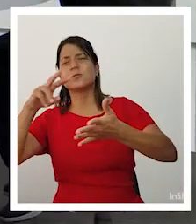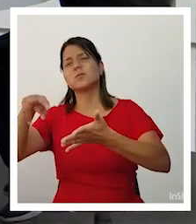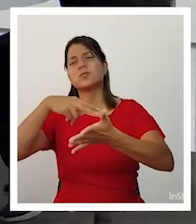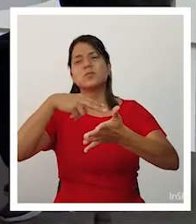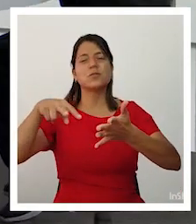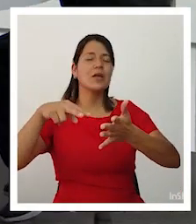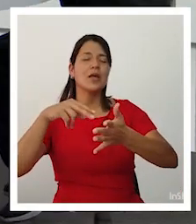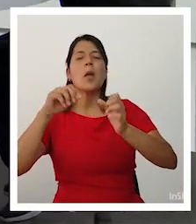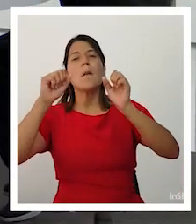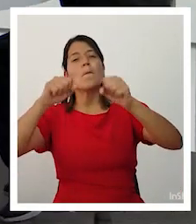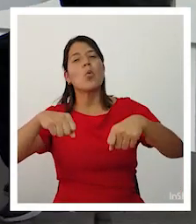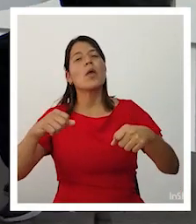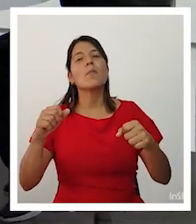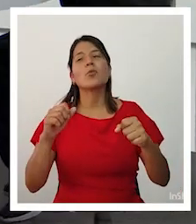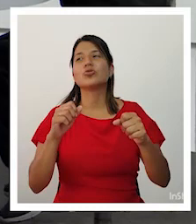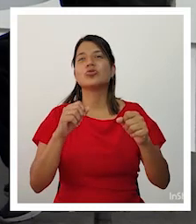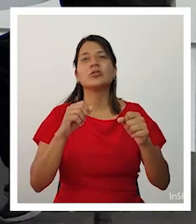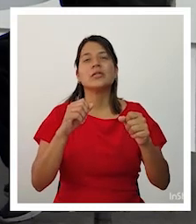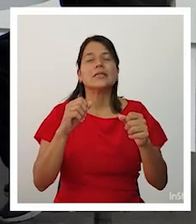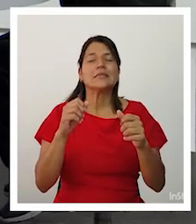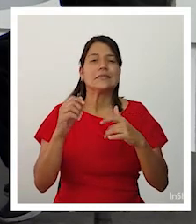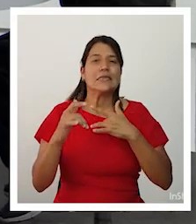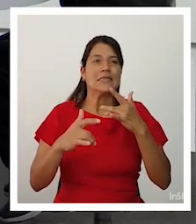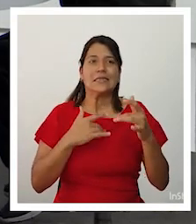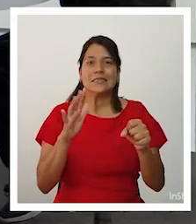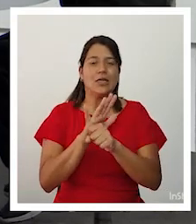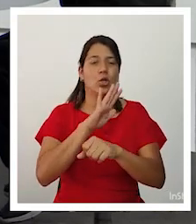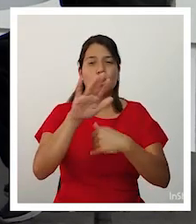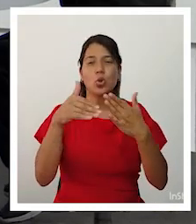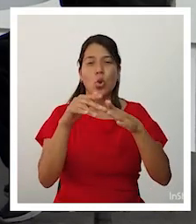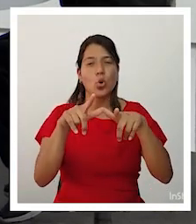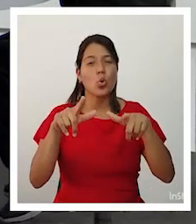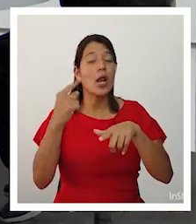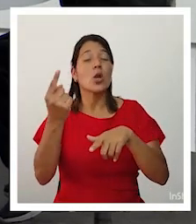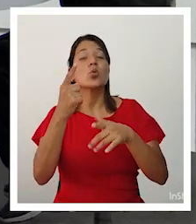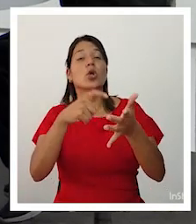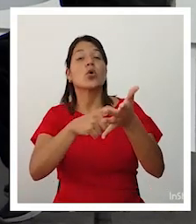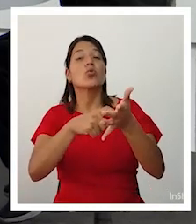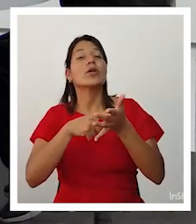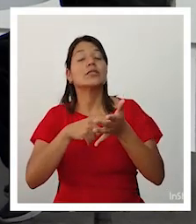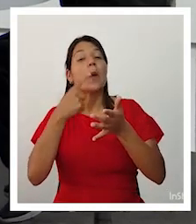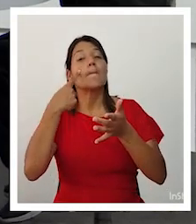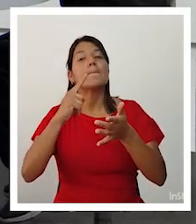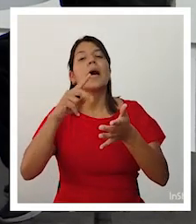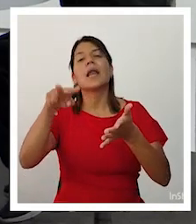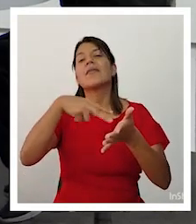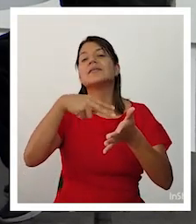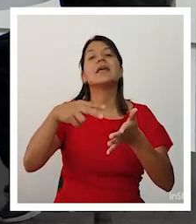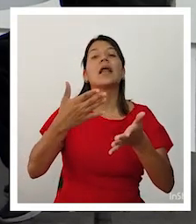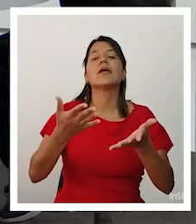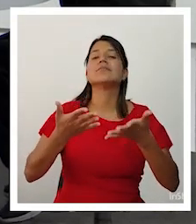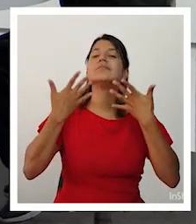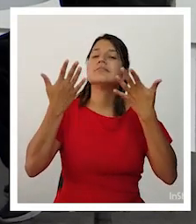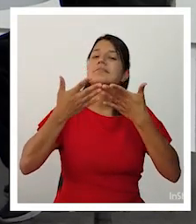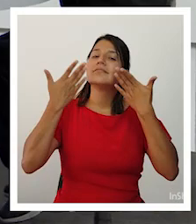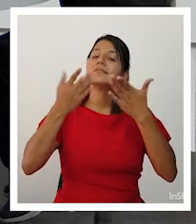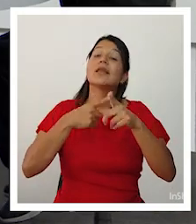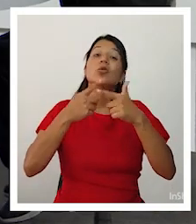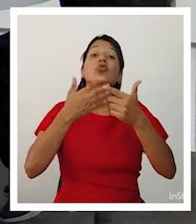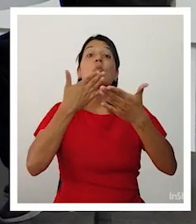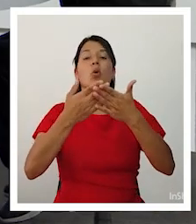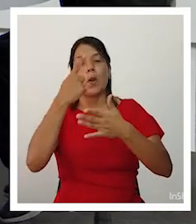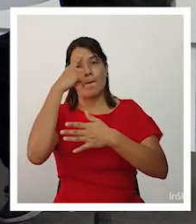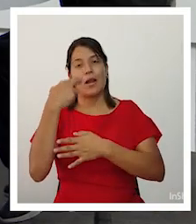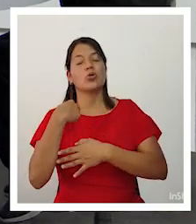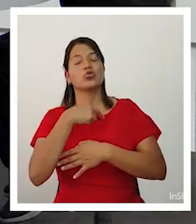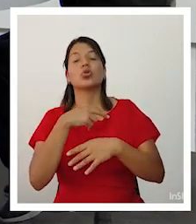los lugares y decir que el único requisito para danzar es respirar. Así es que bueno, para nosotros también